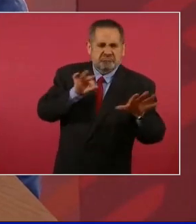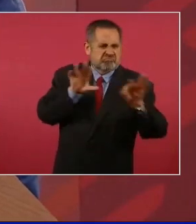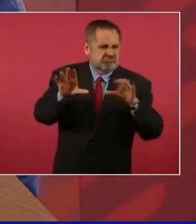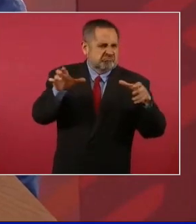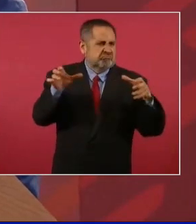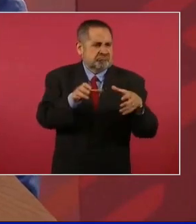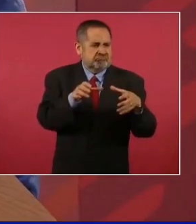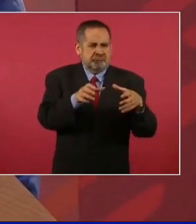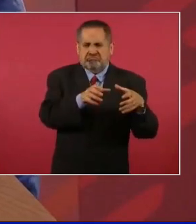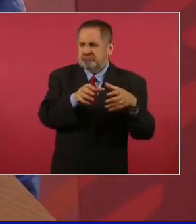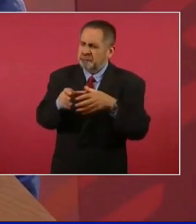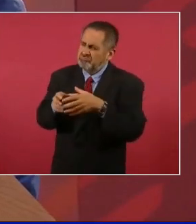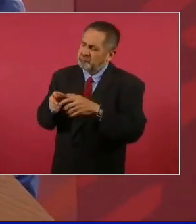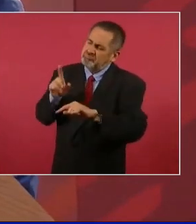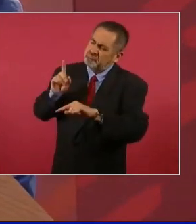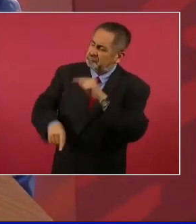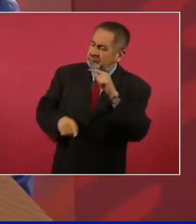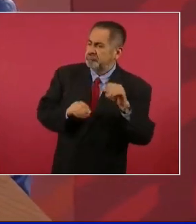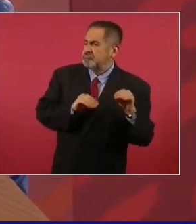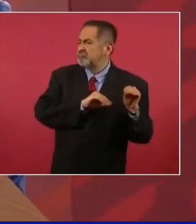para restablecer el orden